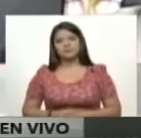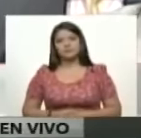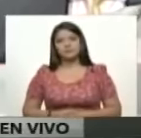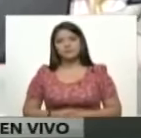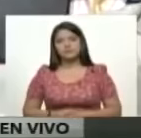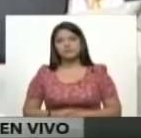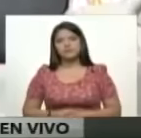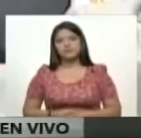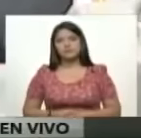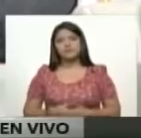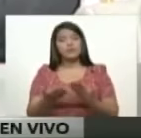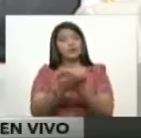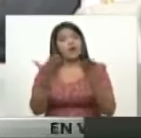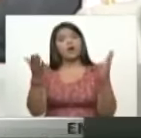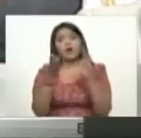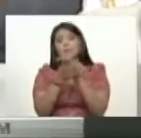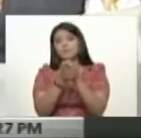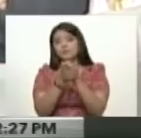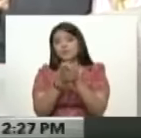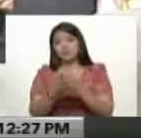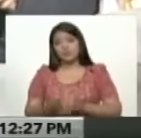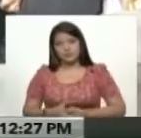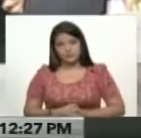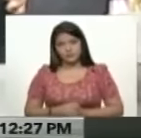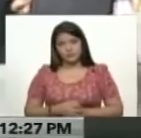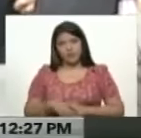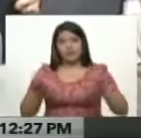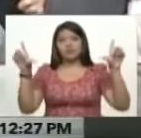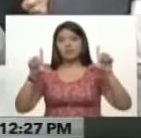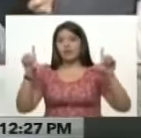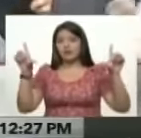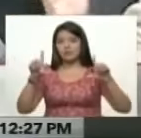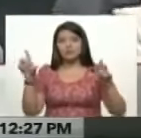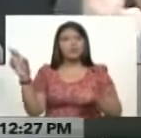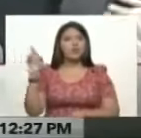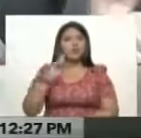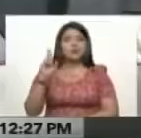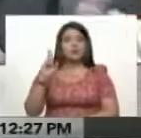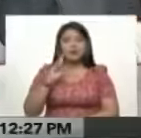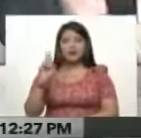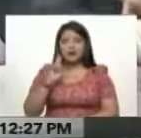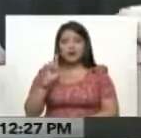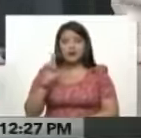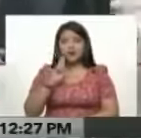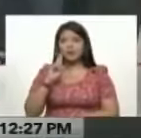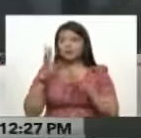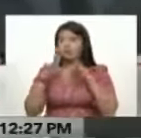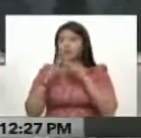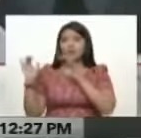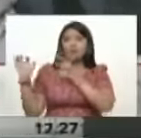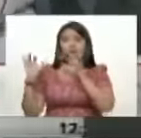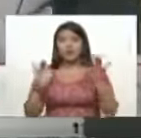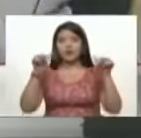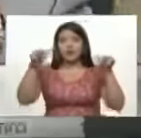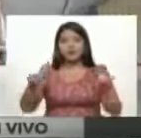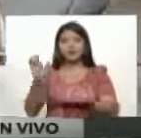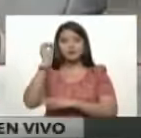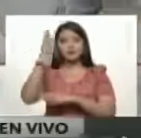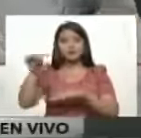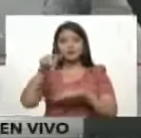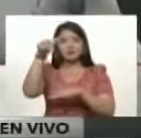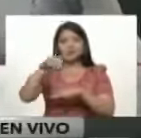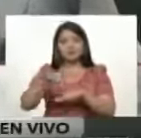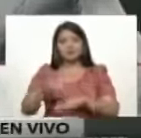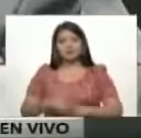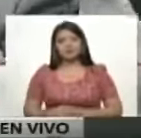Amigas y amigos de los medios de comunicación social presentes en el hemiciclo.